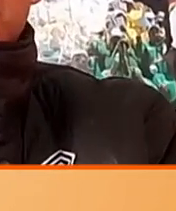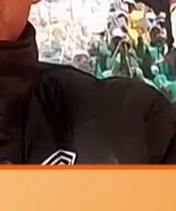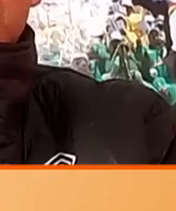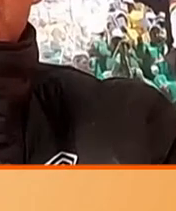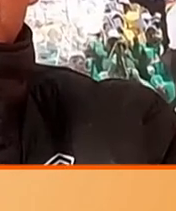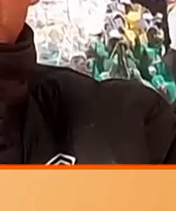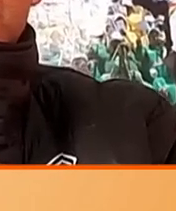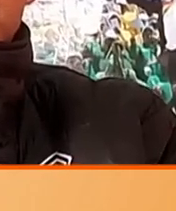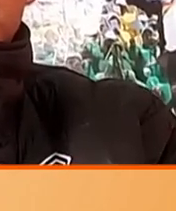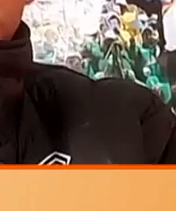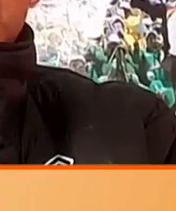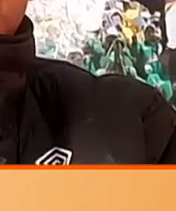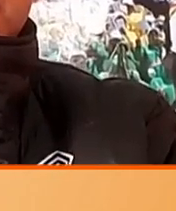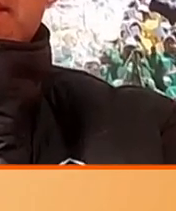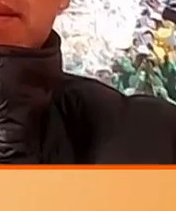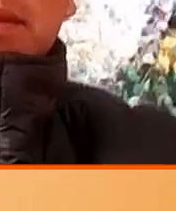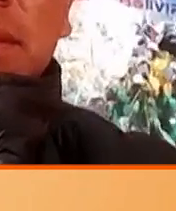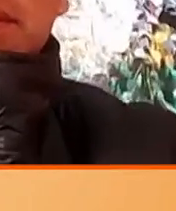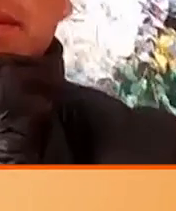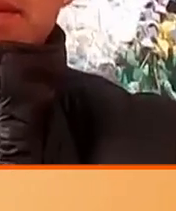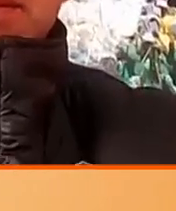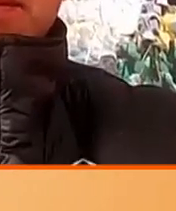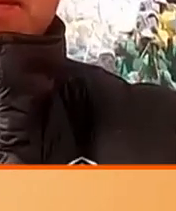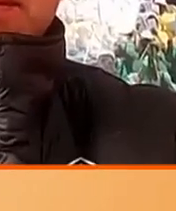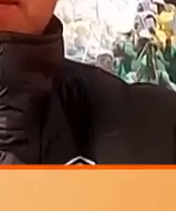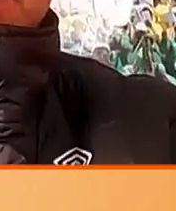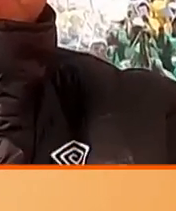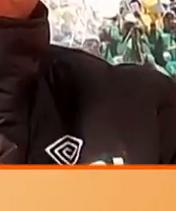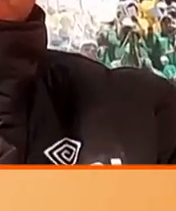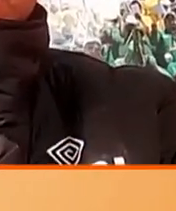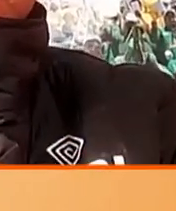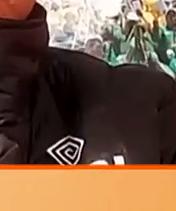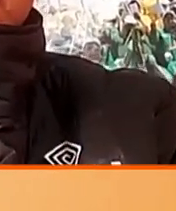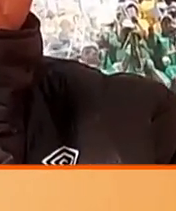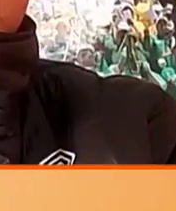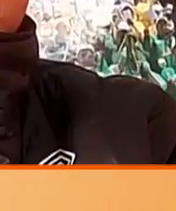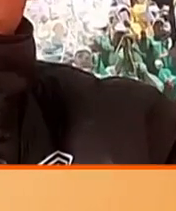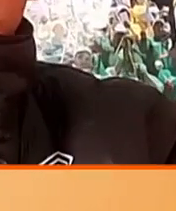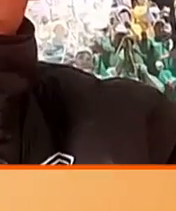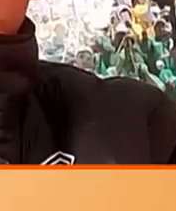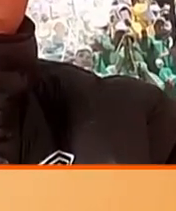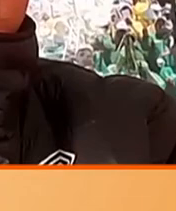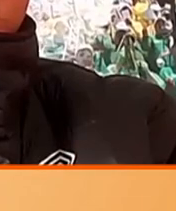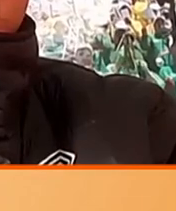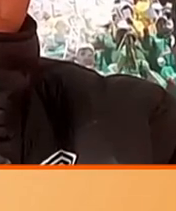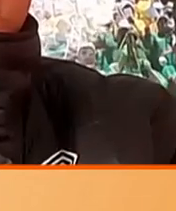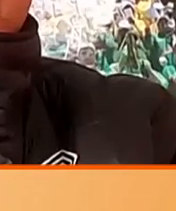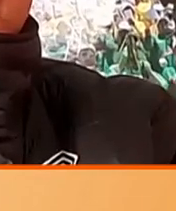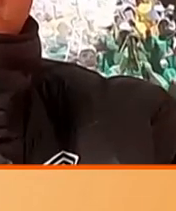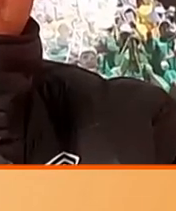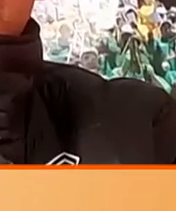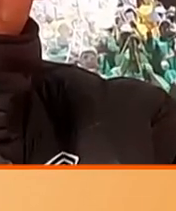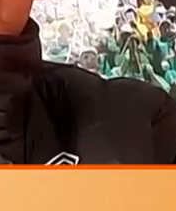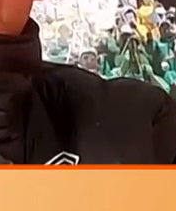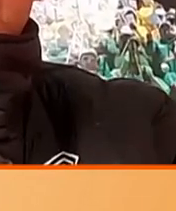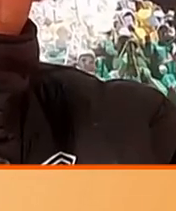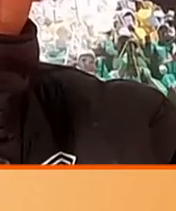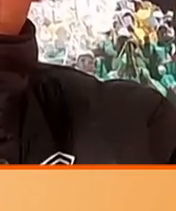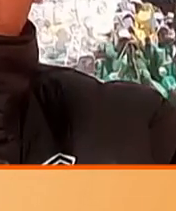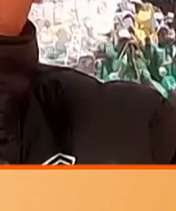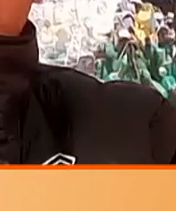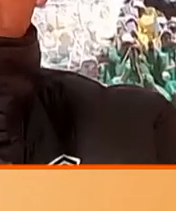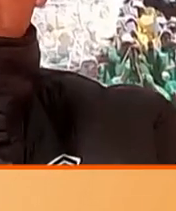este festival, obviamente va incrementándose todo este número. ¿Cuántos músicos tendremos este año en el Festival de Bandas